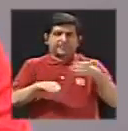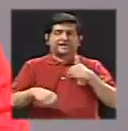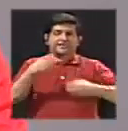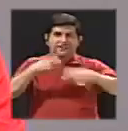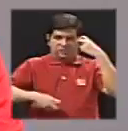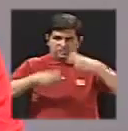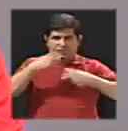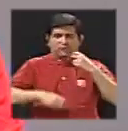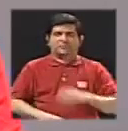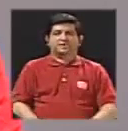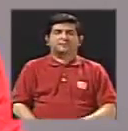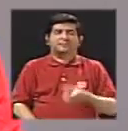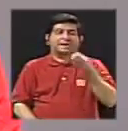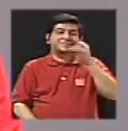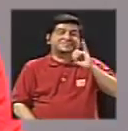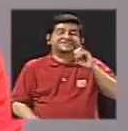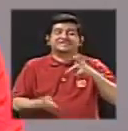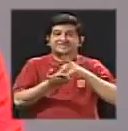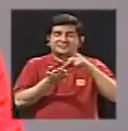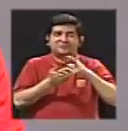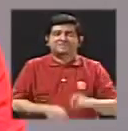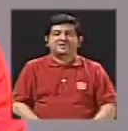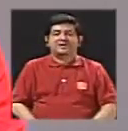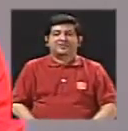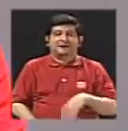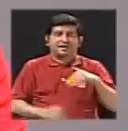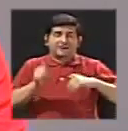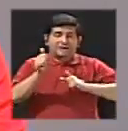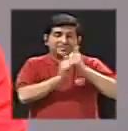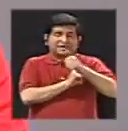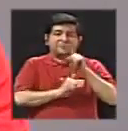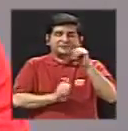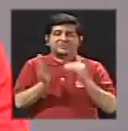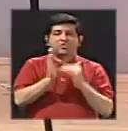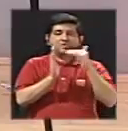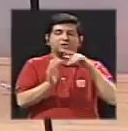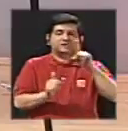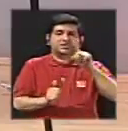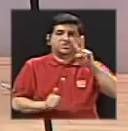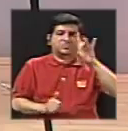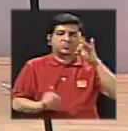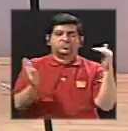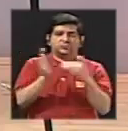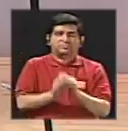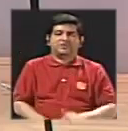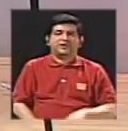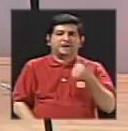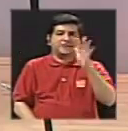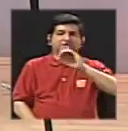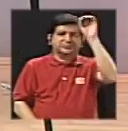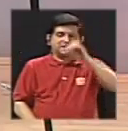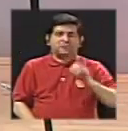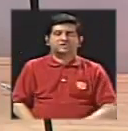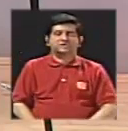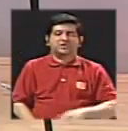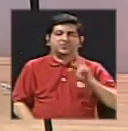problema. Si se paga el salario y excede 1,128,000, nos cobran 15% de la renta.